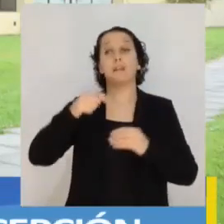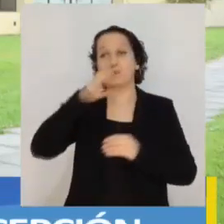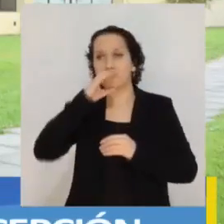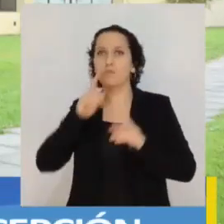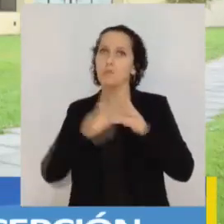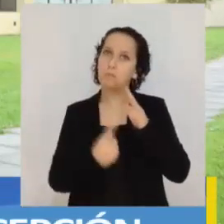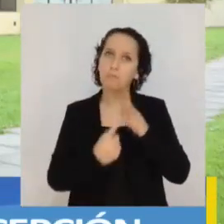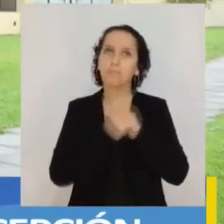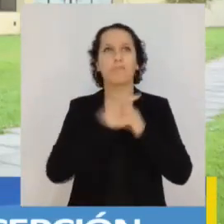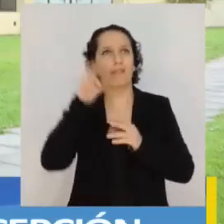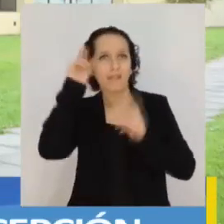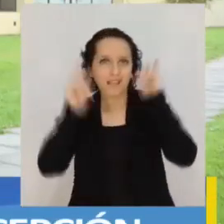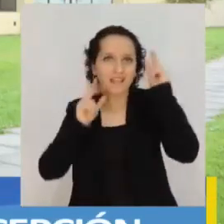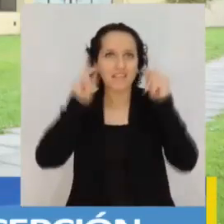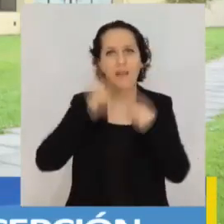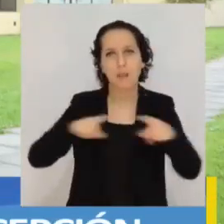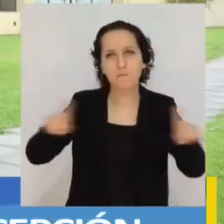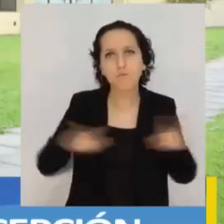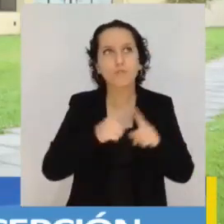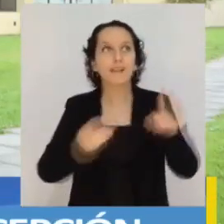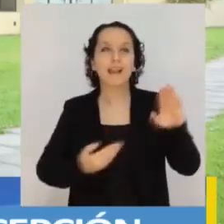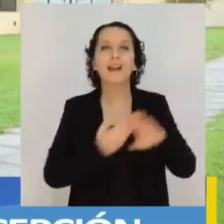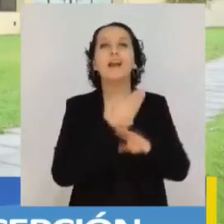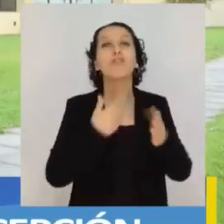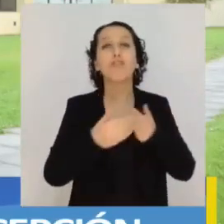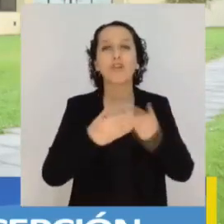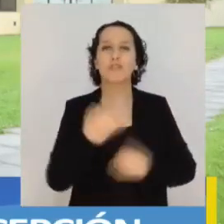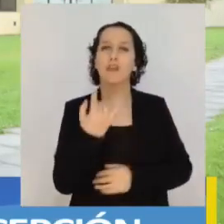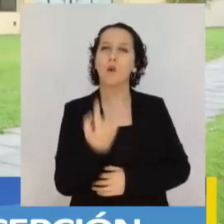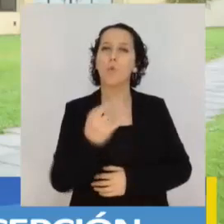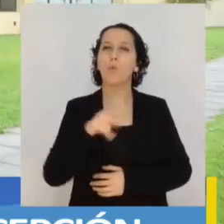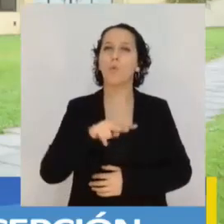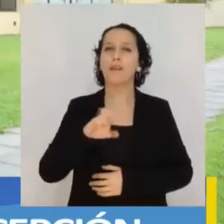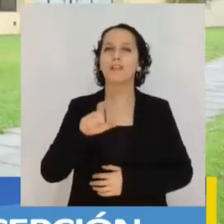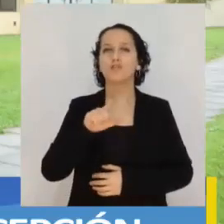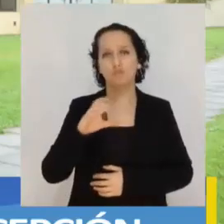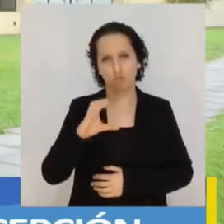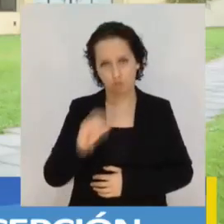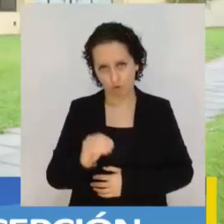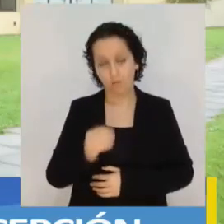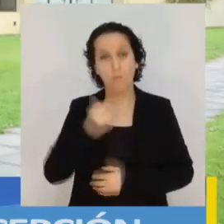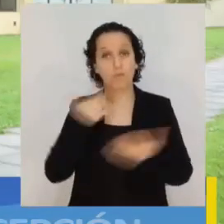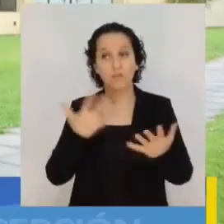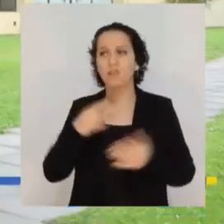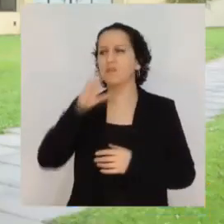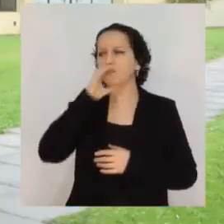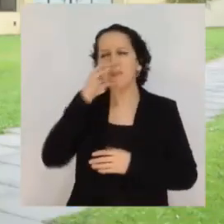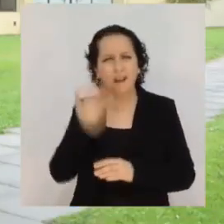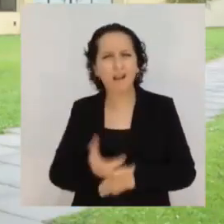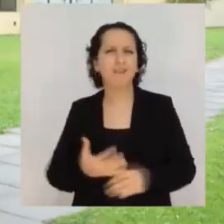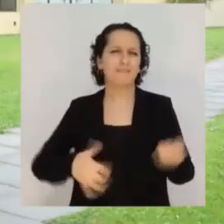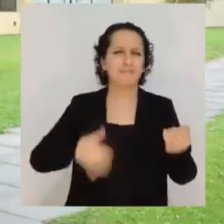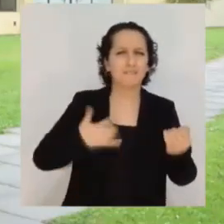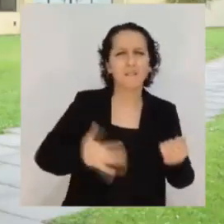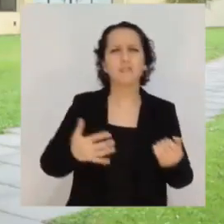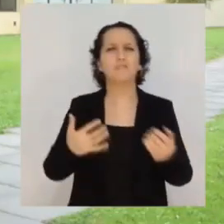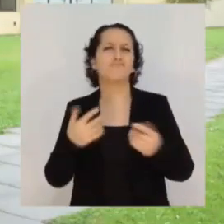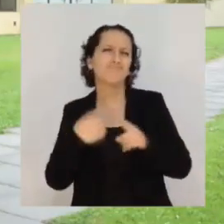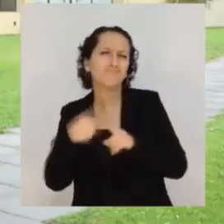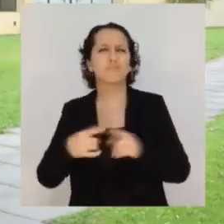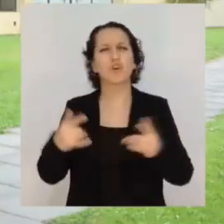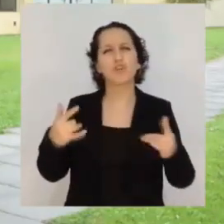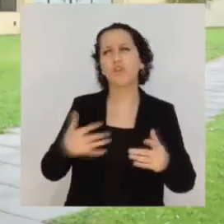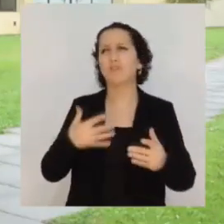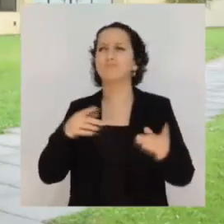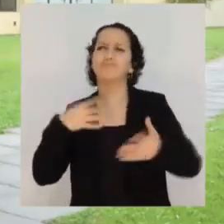UNESCO. Esta instancia se da ya que Concepción se caracteriza por su alto patrimonio musical, su dinamismo también en el desarrollo de